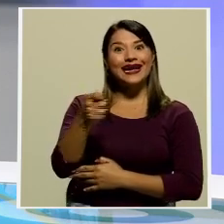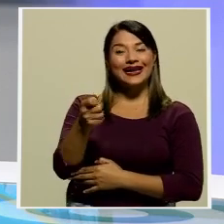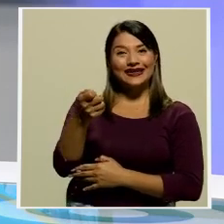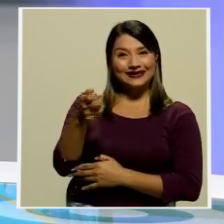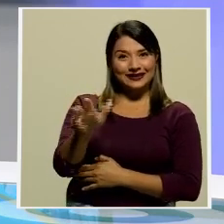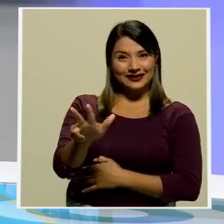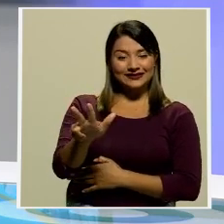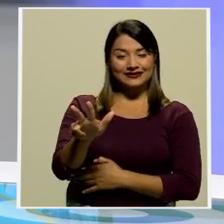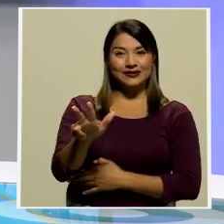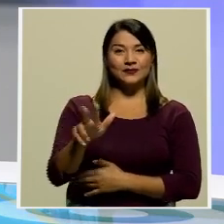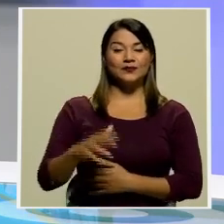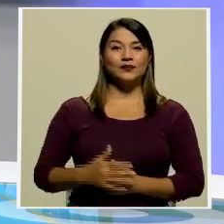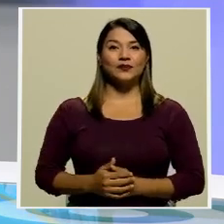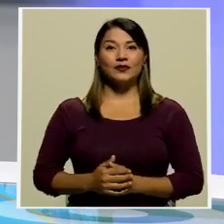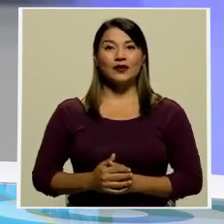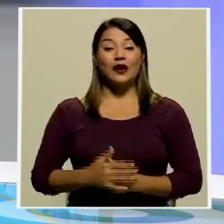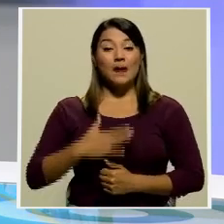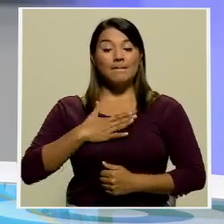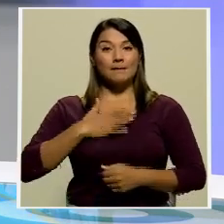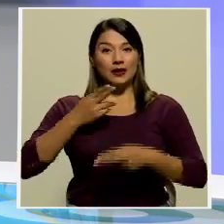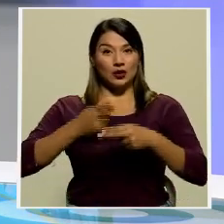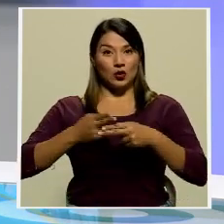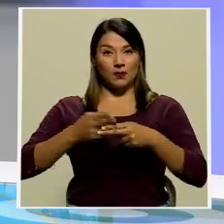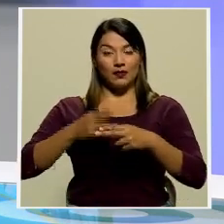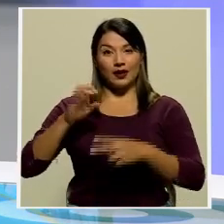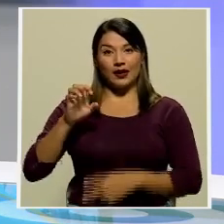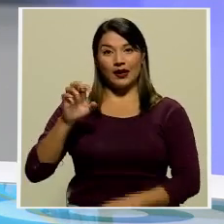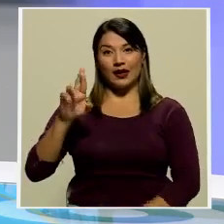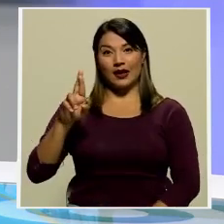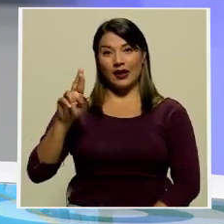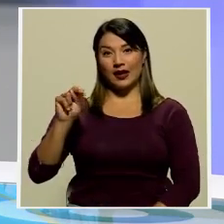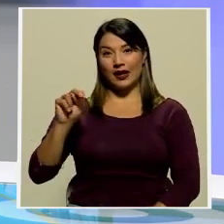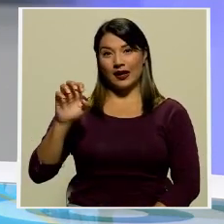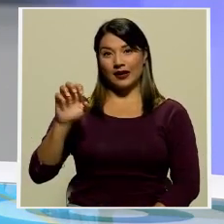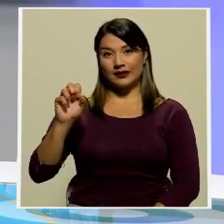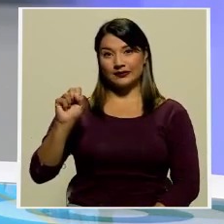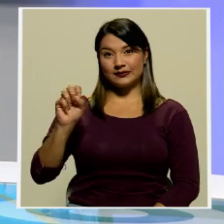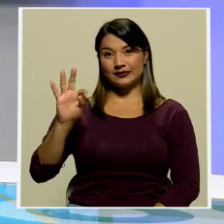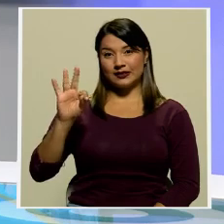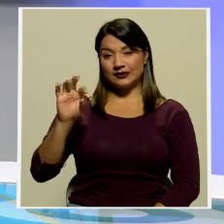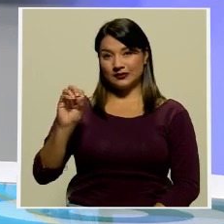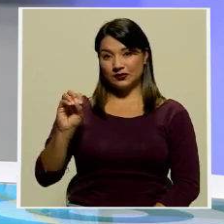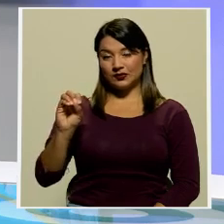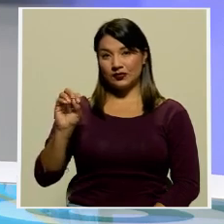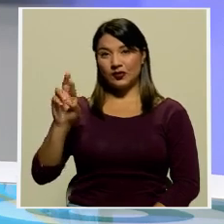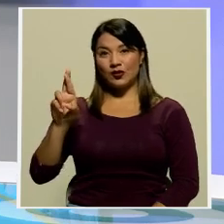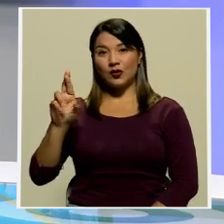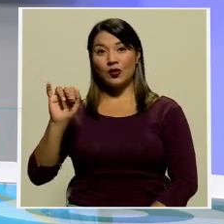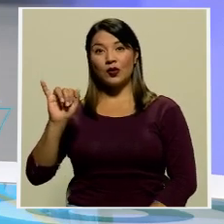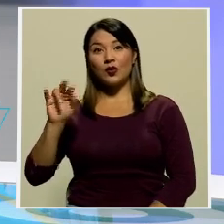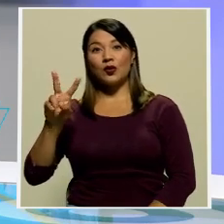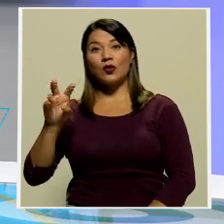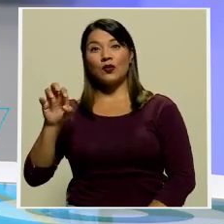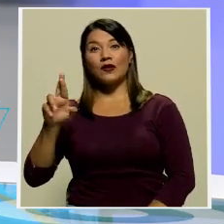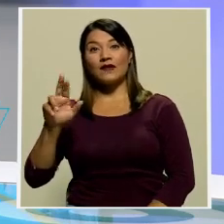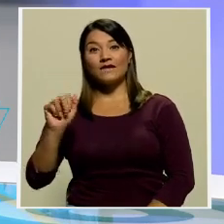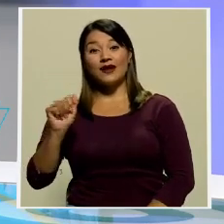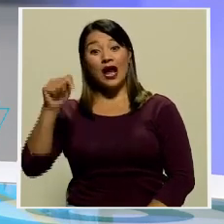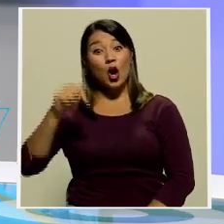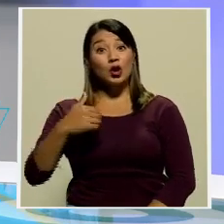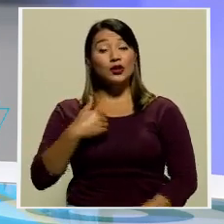13. Soy Ernesto Rivera. Hoy tenemos mucha información nacional